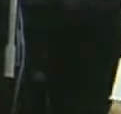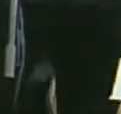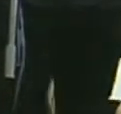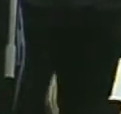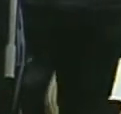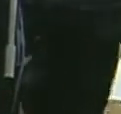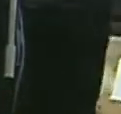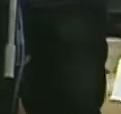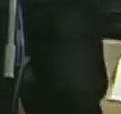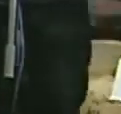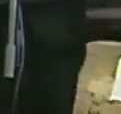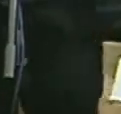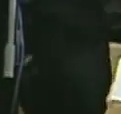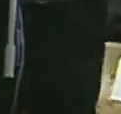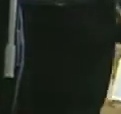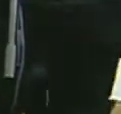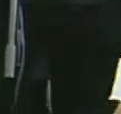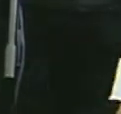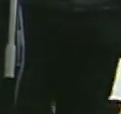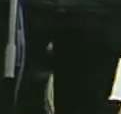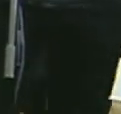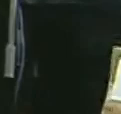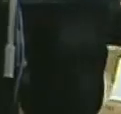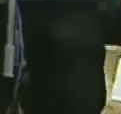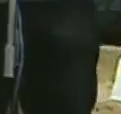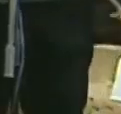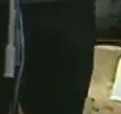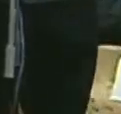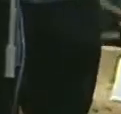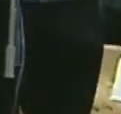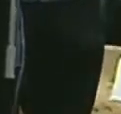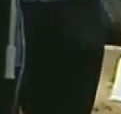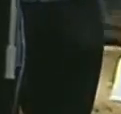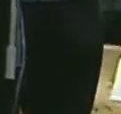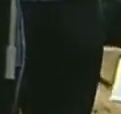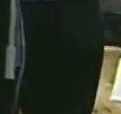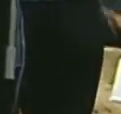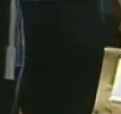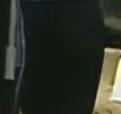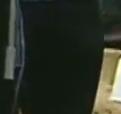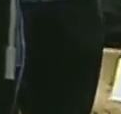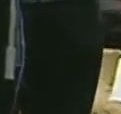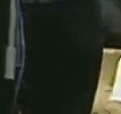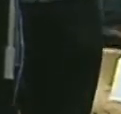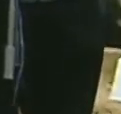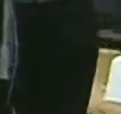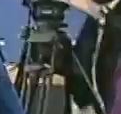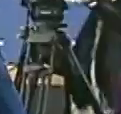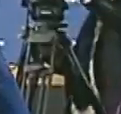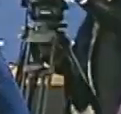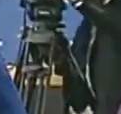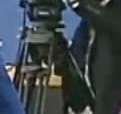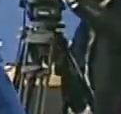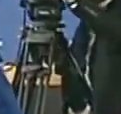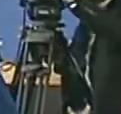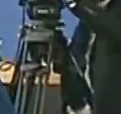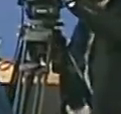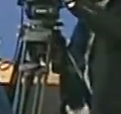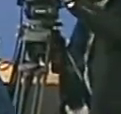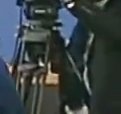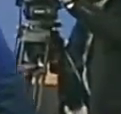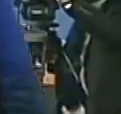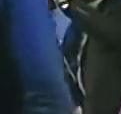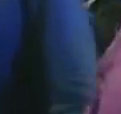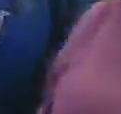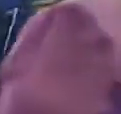comodidad, tecnología de punta, desarrollo integral. Esto es la Sunacrit, vamos pa'lante que es para